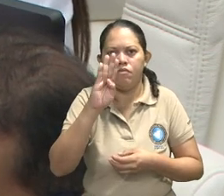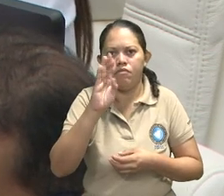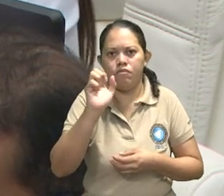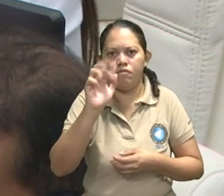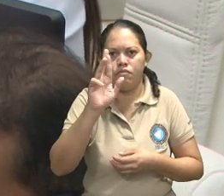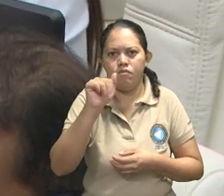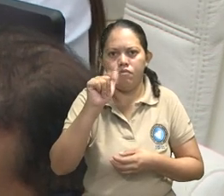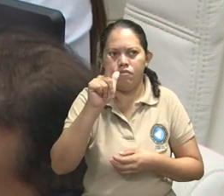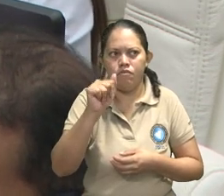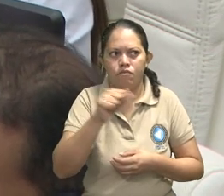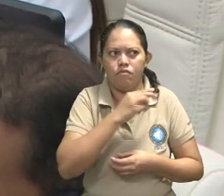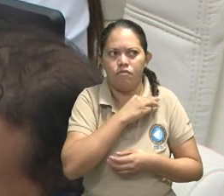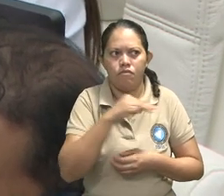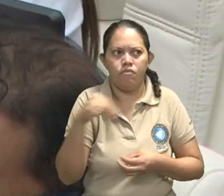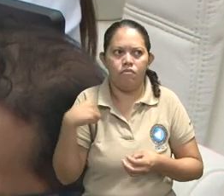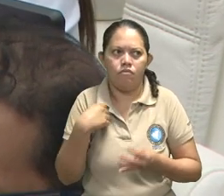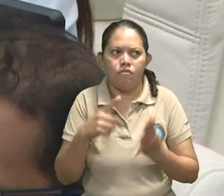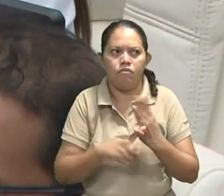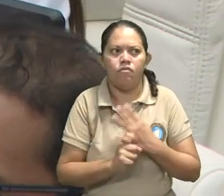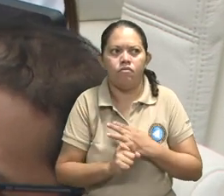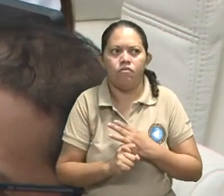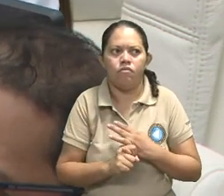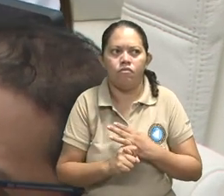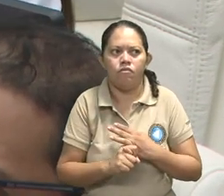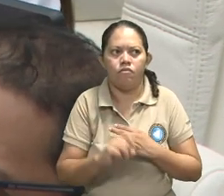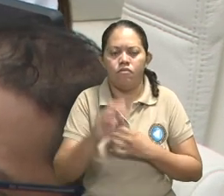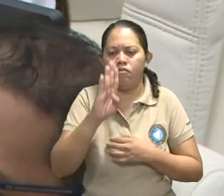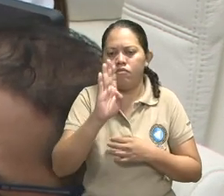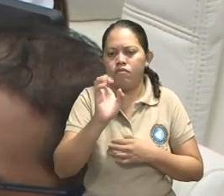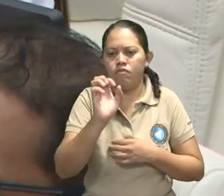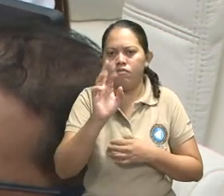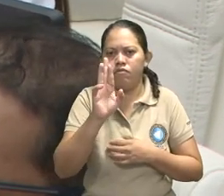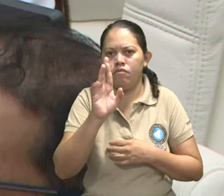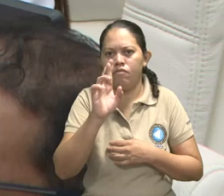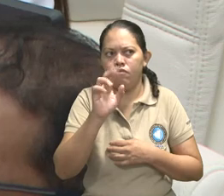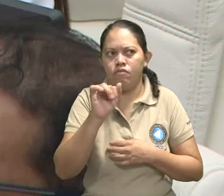Isabel Córdoba Gómez, miembro, diputada